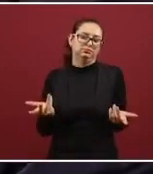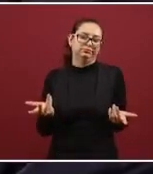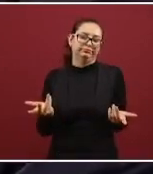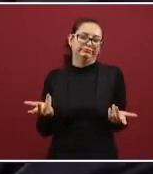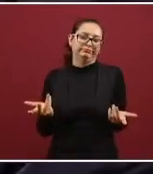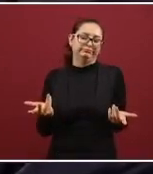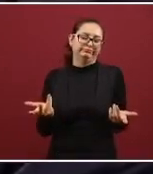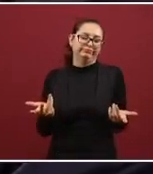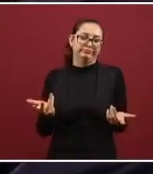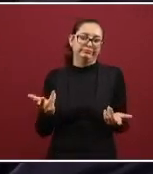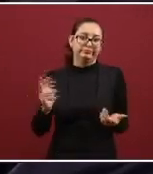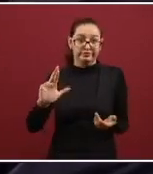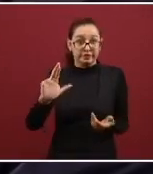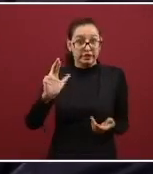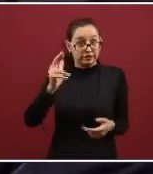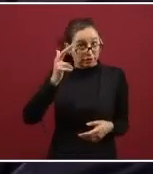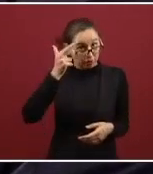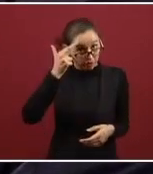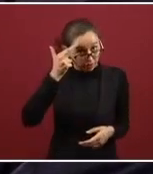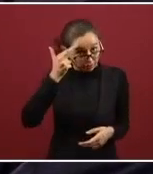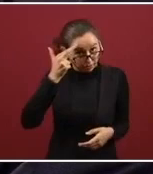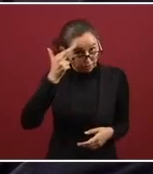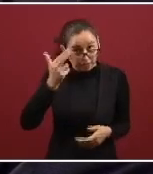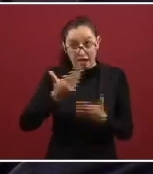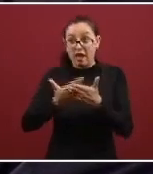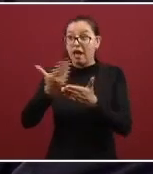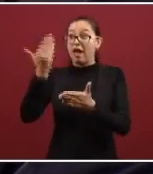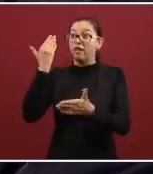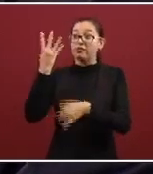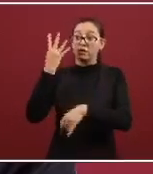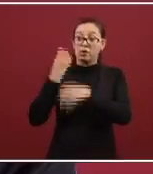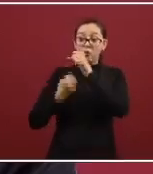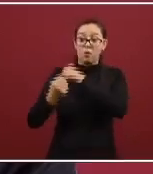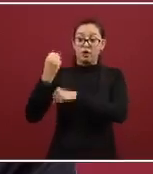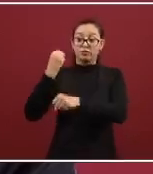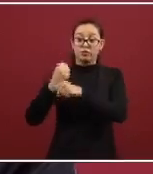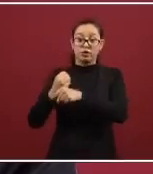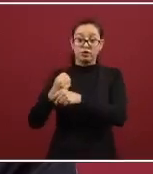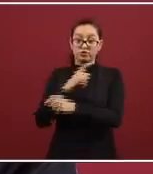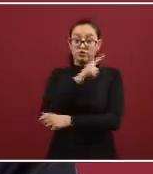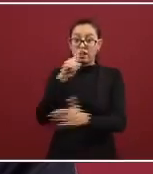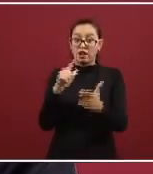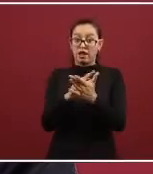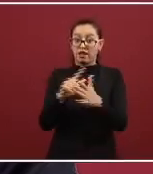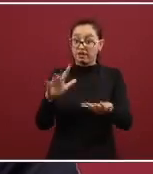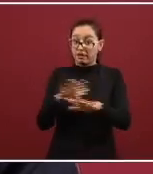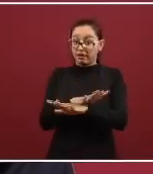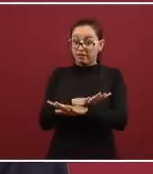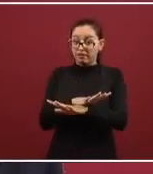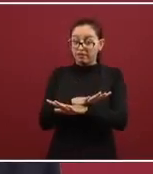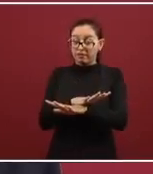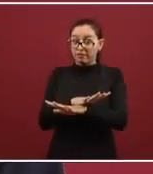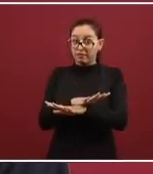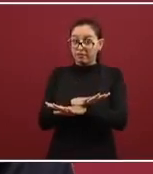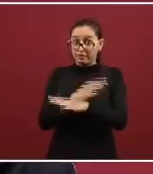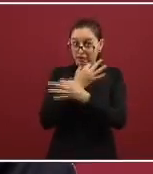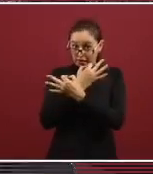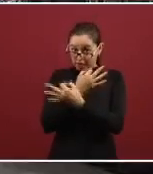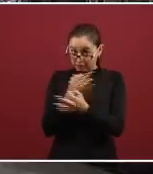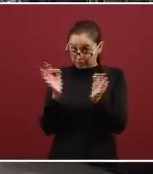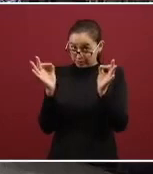acuérdense ustedes lo que decían cuando se iba a aprobar la reforma energética. Pero no solo es de